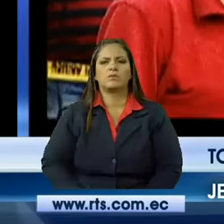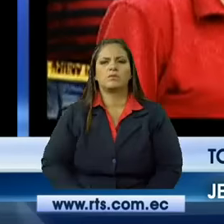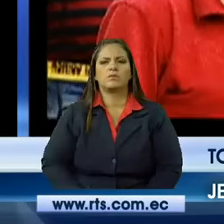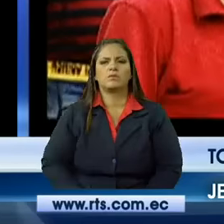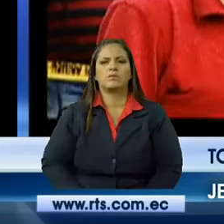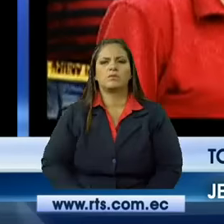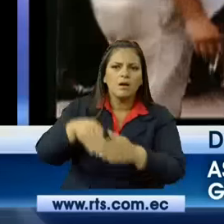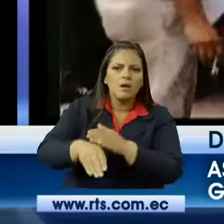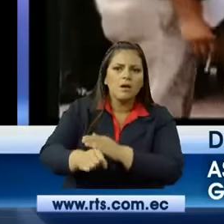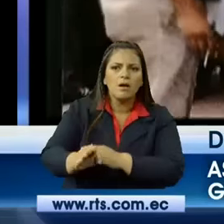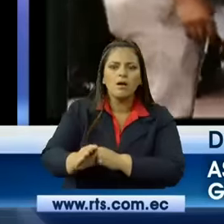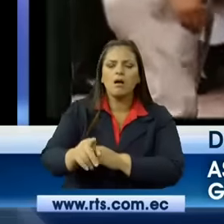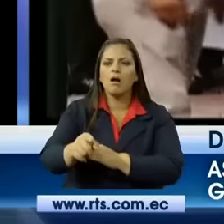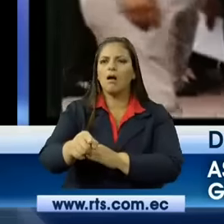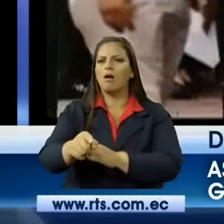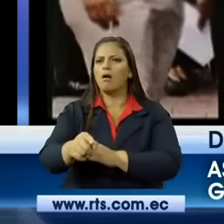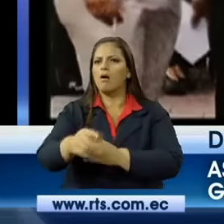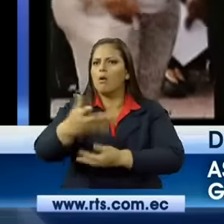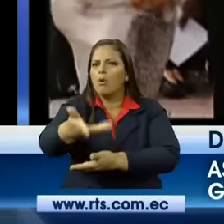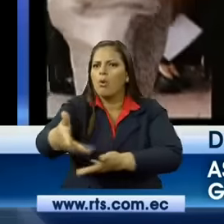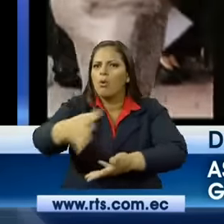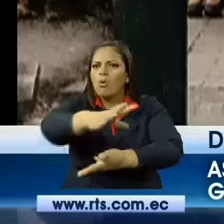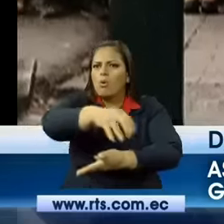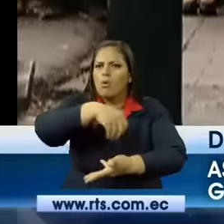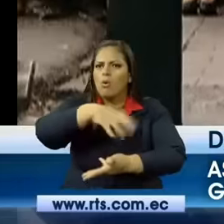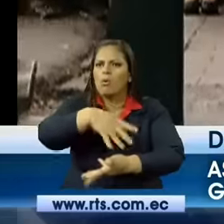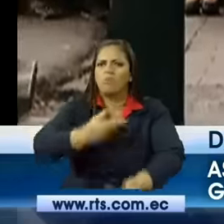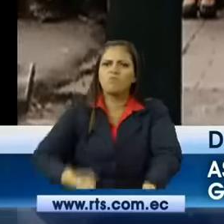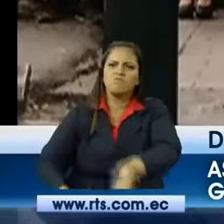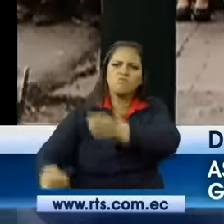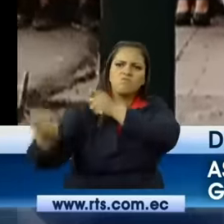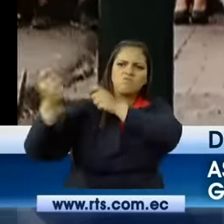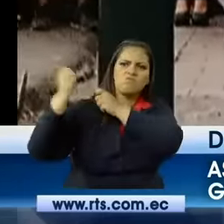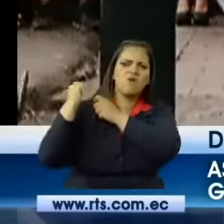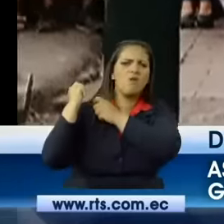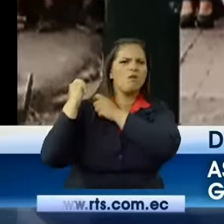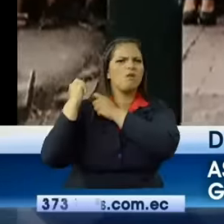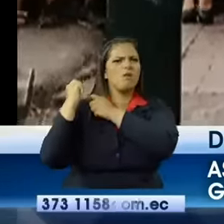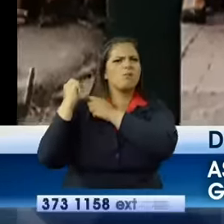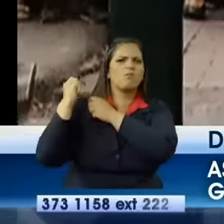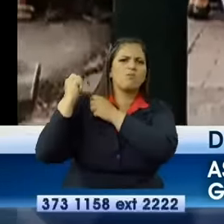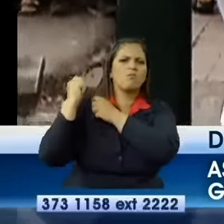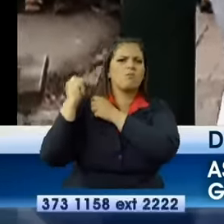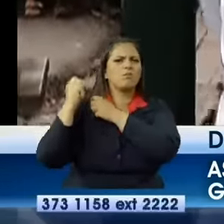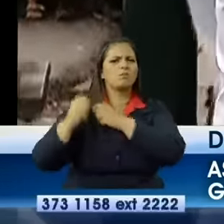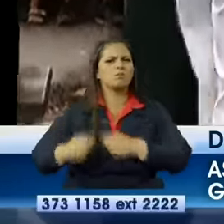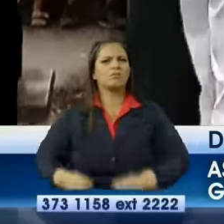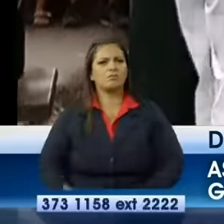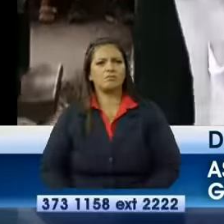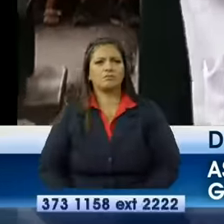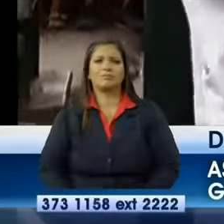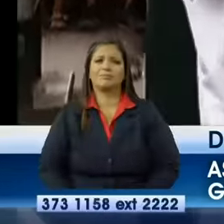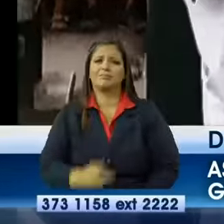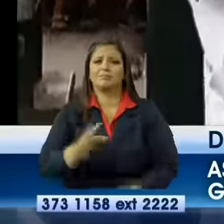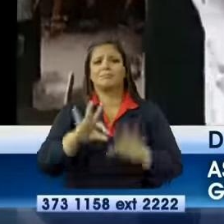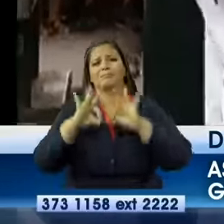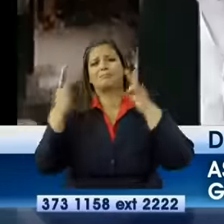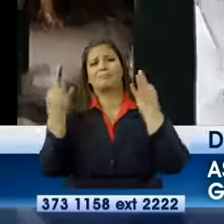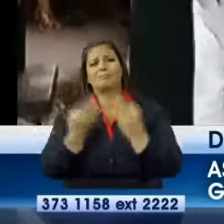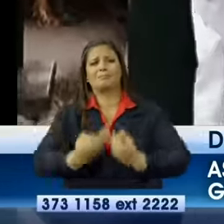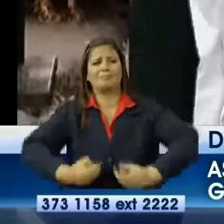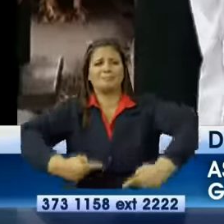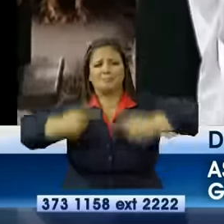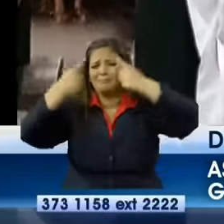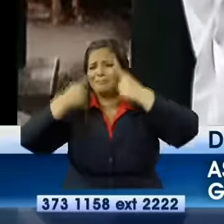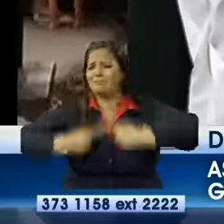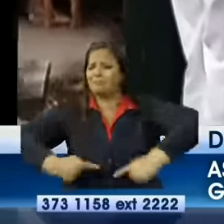personas que han visto que han sacado unos objetos en la espalda. Como no podría ser de otra manera, sus allegados se sentían impotentes